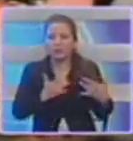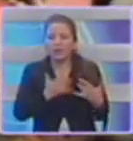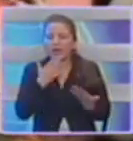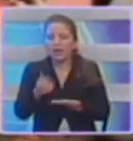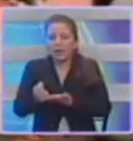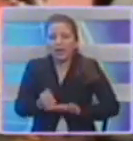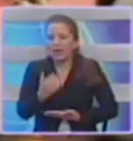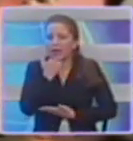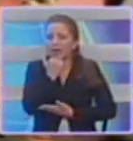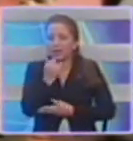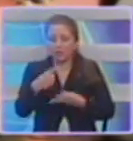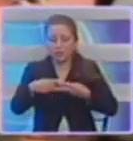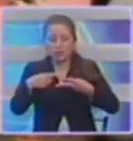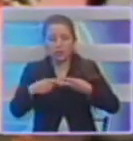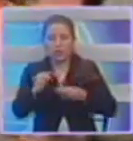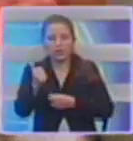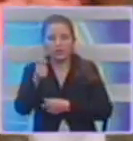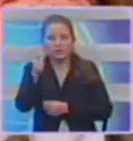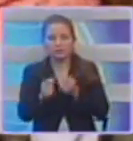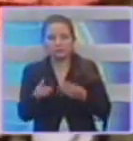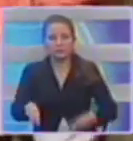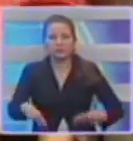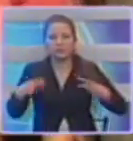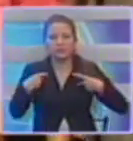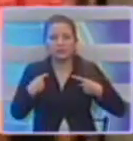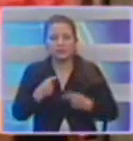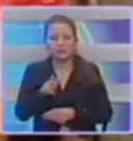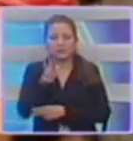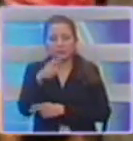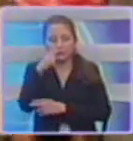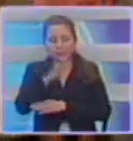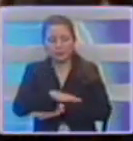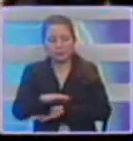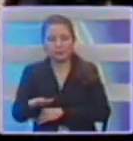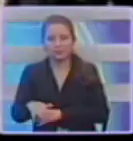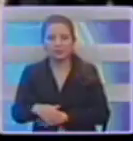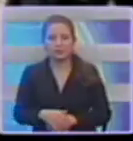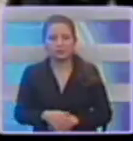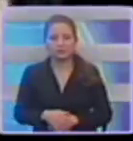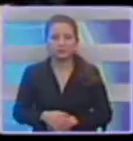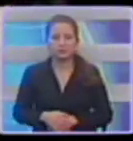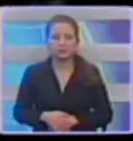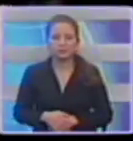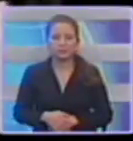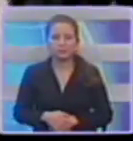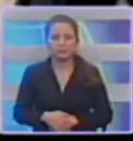En los dos departamentos vivían 10 personas, entre ellas 3 menores de edad. Marta Navarrete, Telerama Noticias.